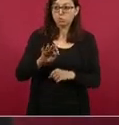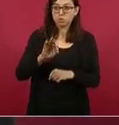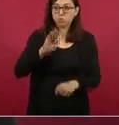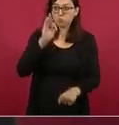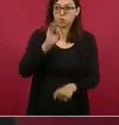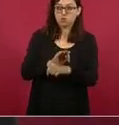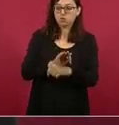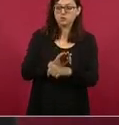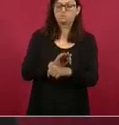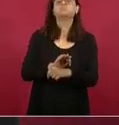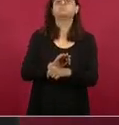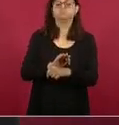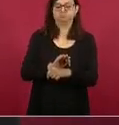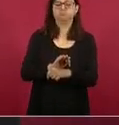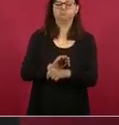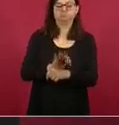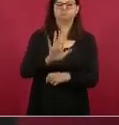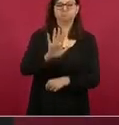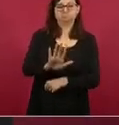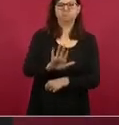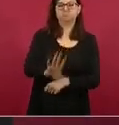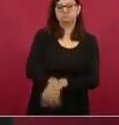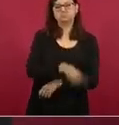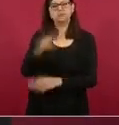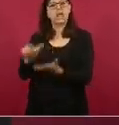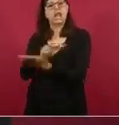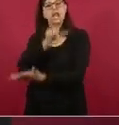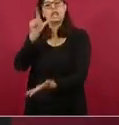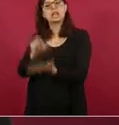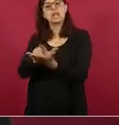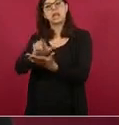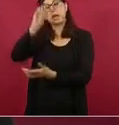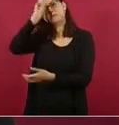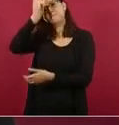nueva iniciativa de reforma a la ley minera o no,